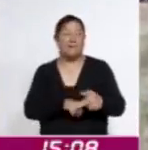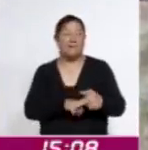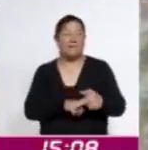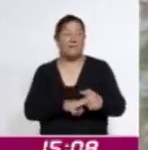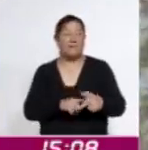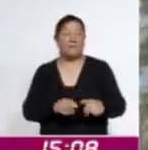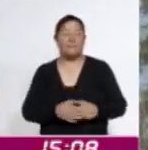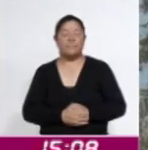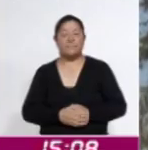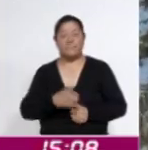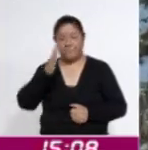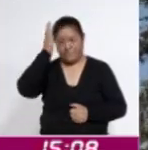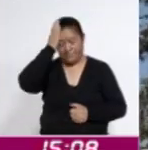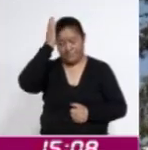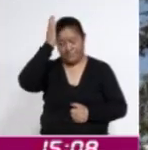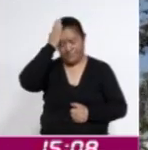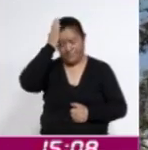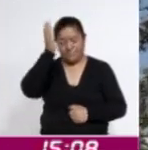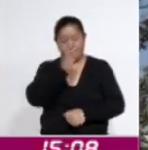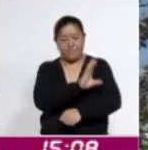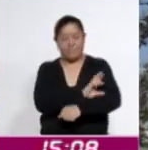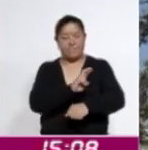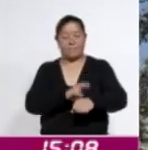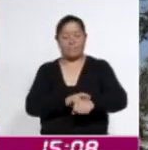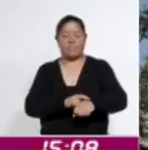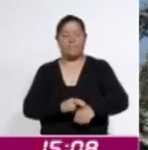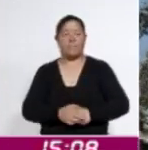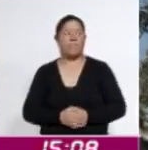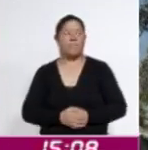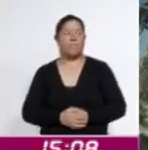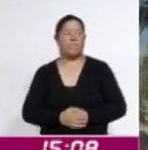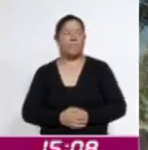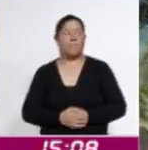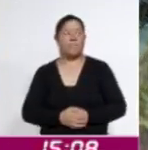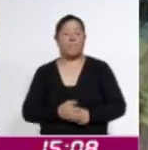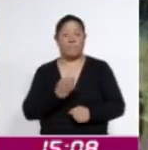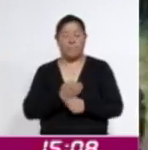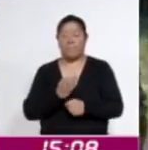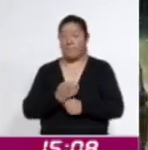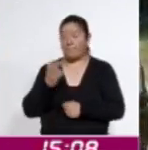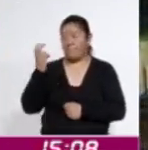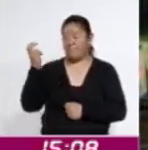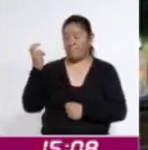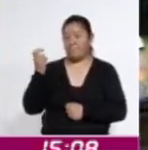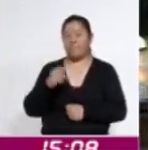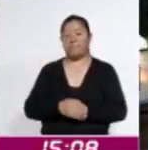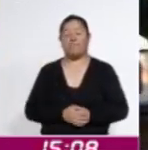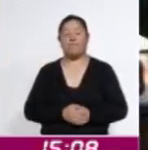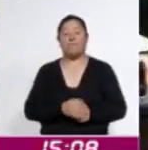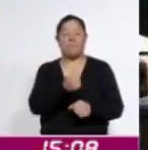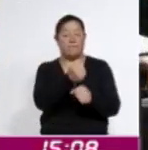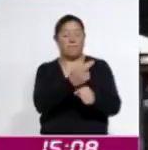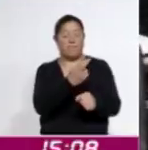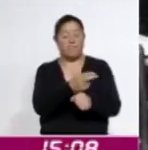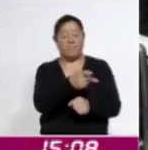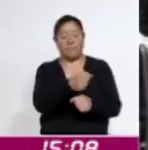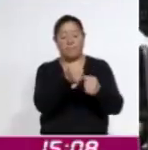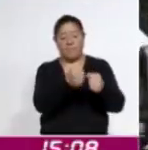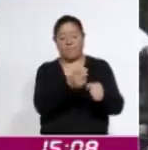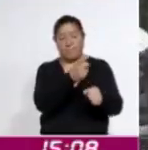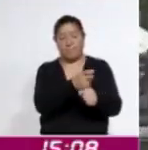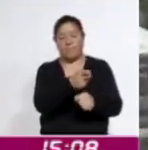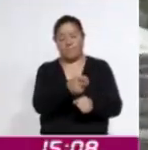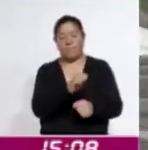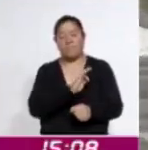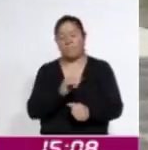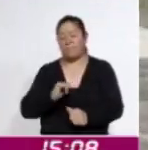entró en funciones el mando coordinado. Con esta nueva acción se permitirá a la Secretaría de Seguridad Ciudadana asumir